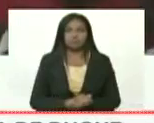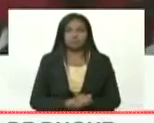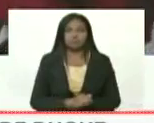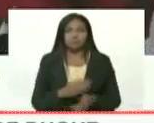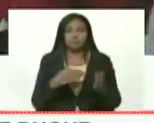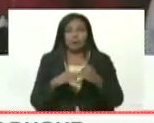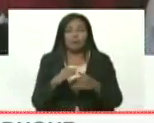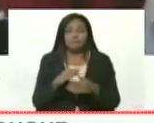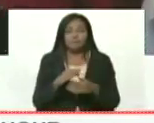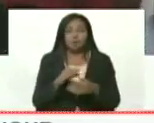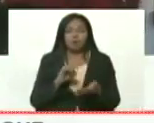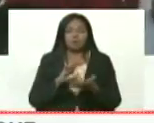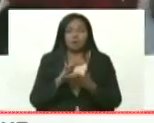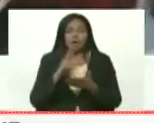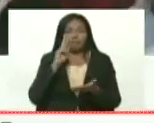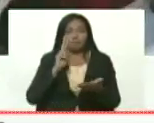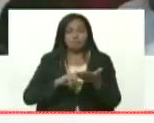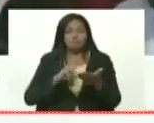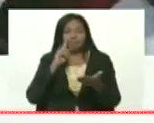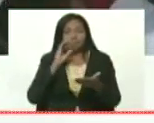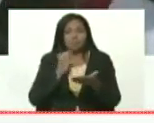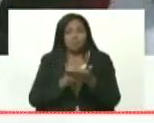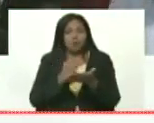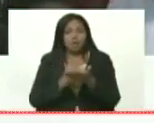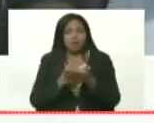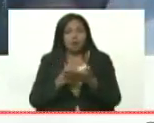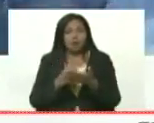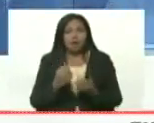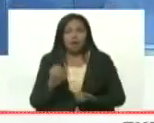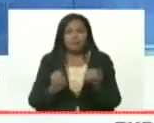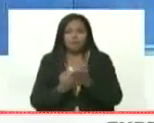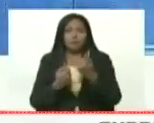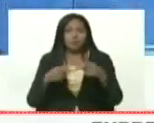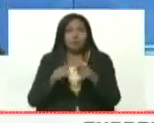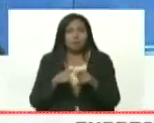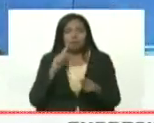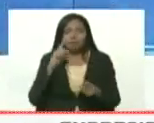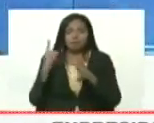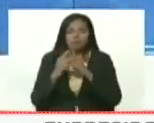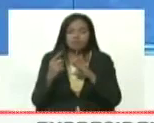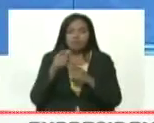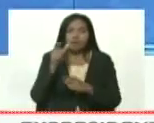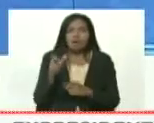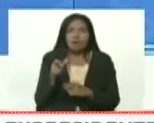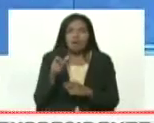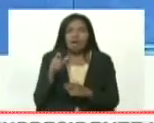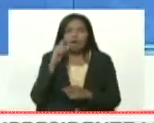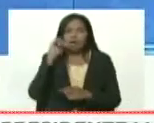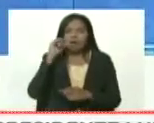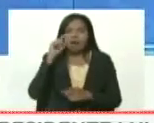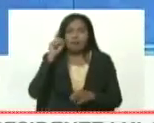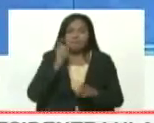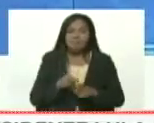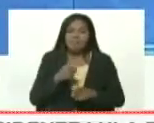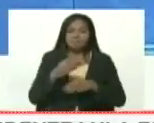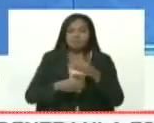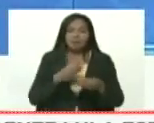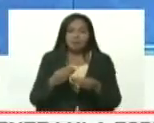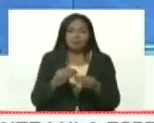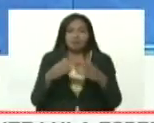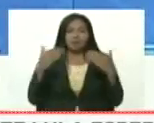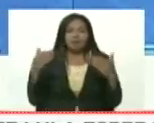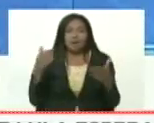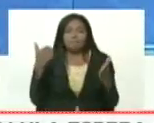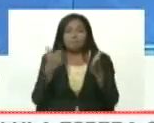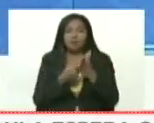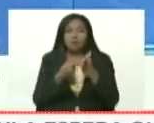Vamos a sacar pruebas sólidas. Pero frente a los nubarrones, las amenazas, yo digo, la gran